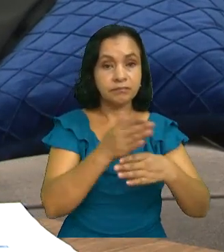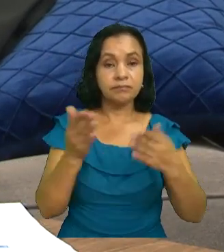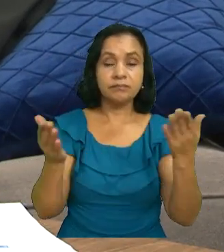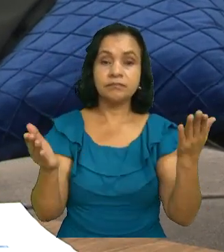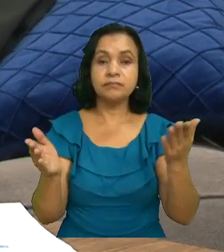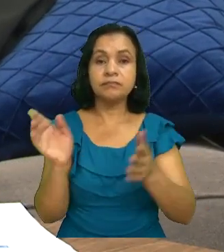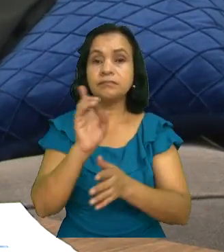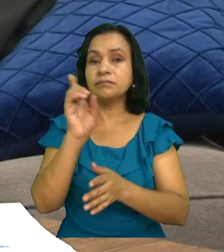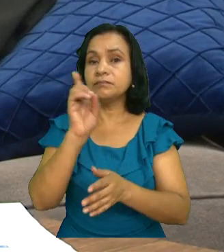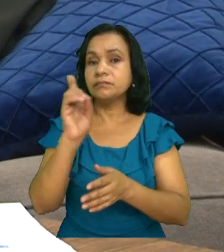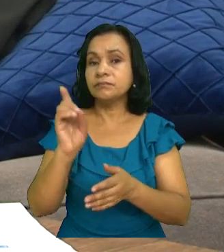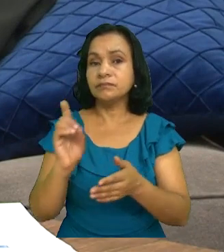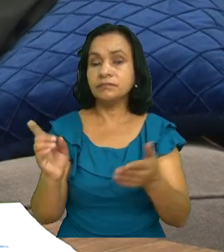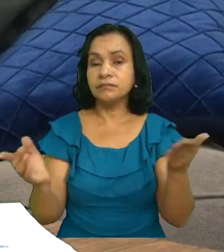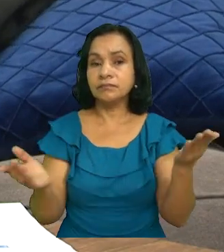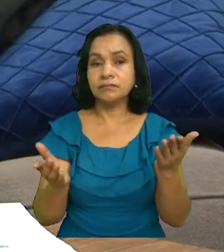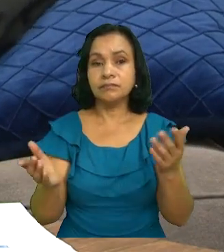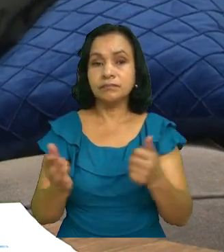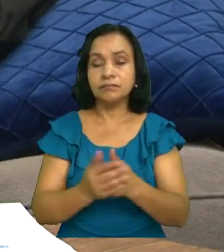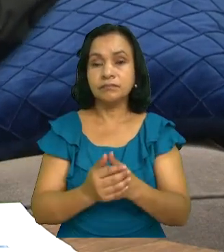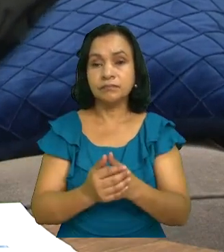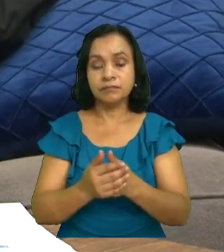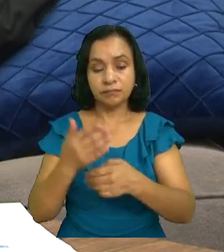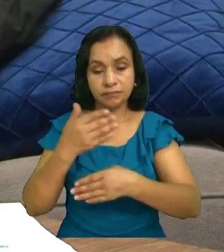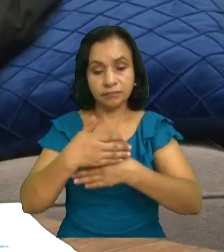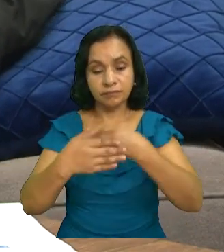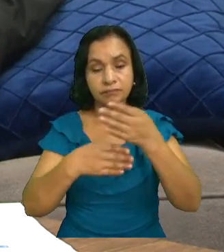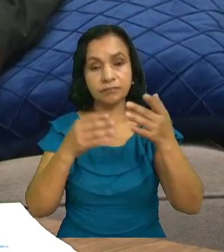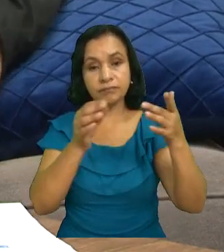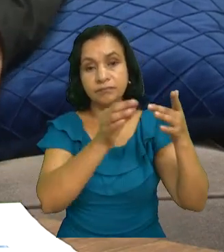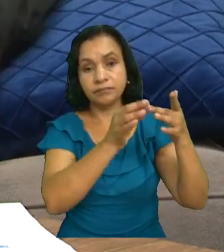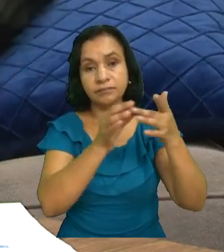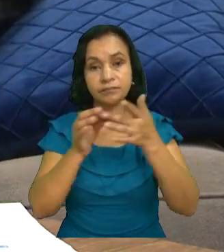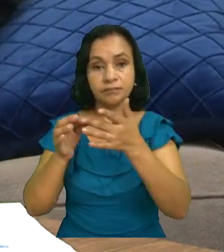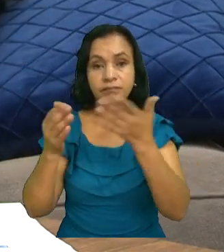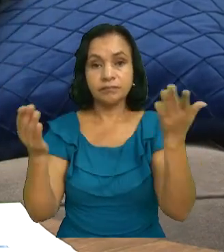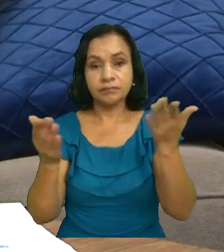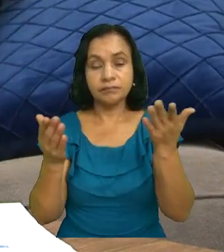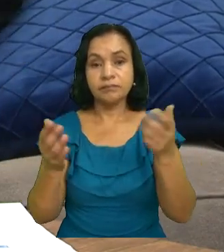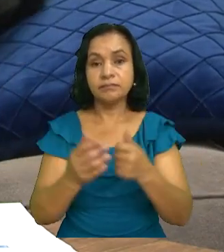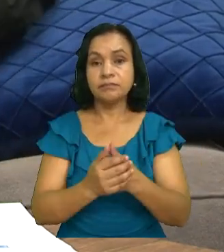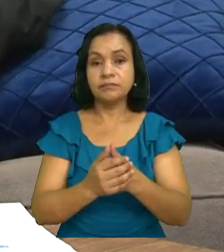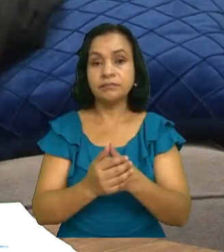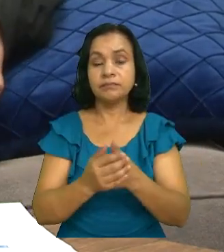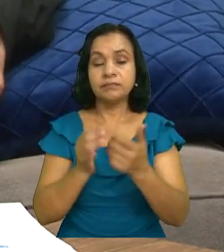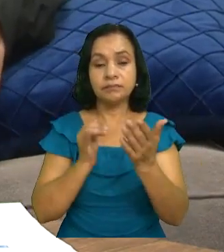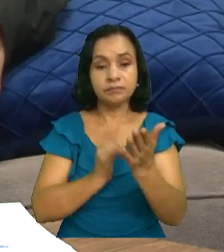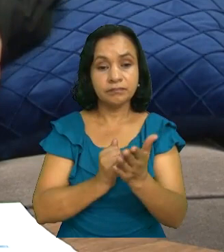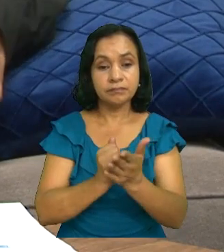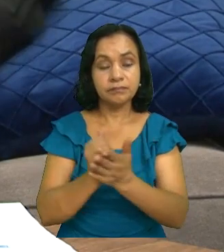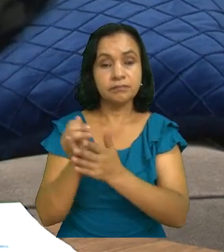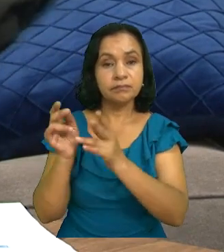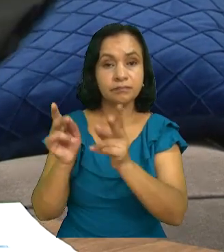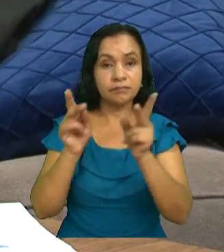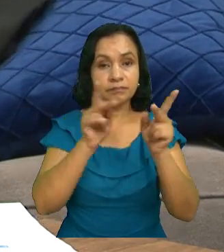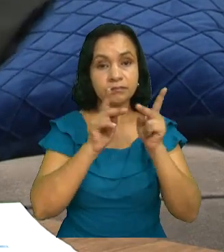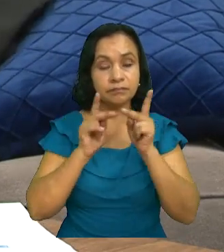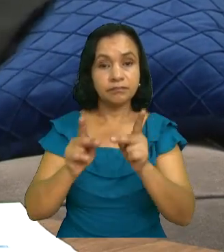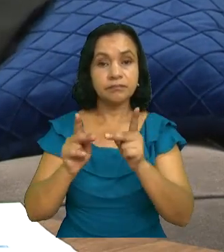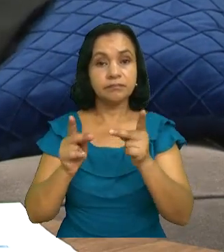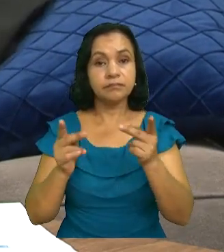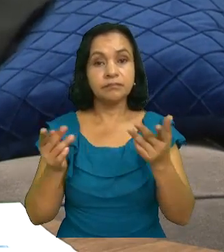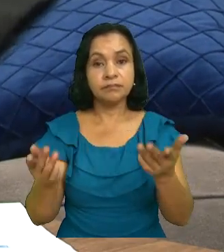Hasta también mano de obra no calificada. Claro. Que con la dirección de ingenieros y de